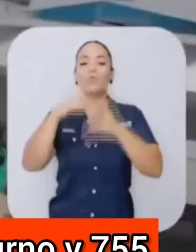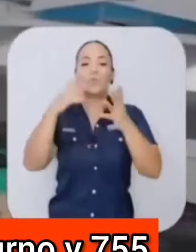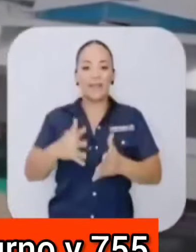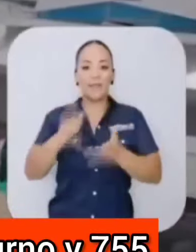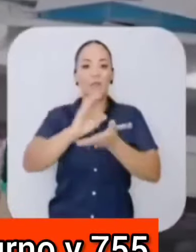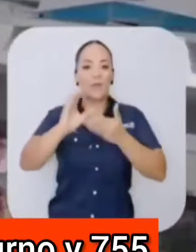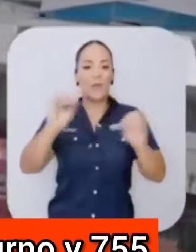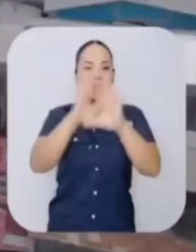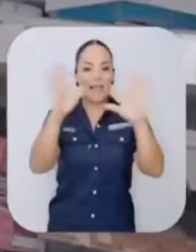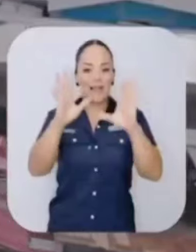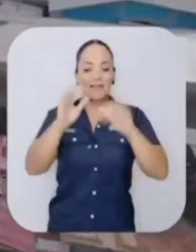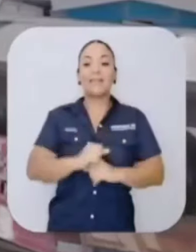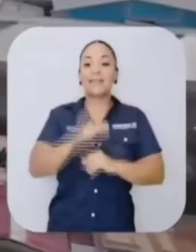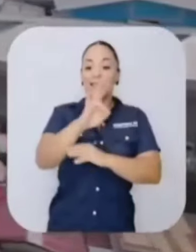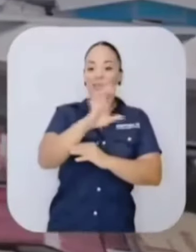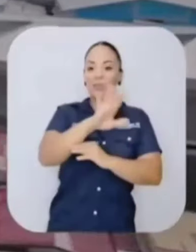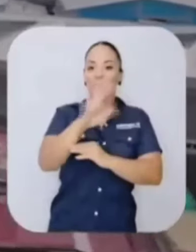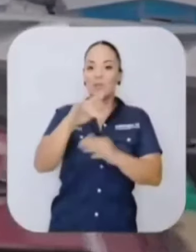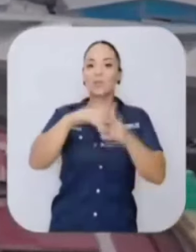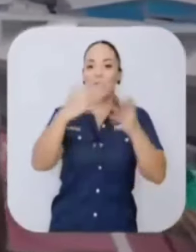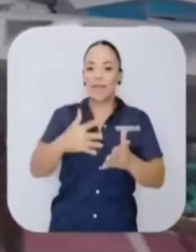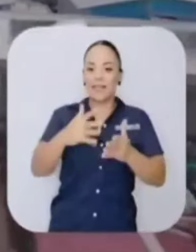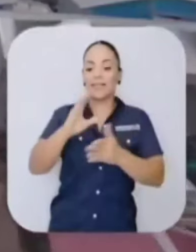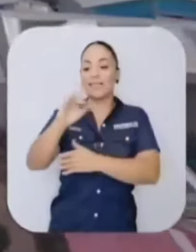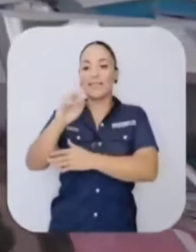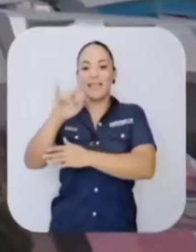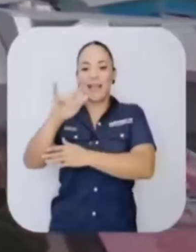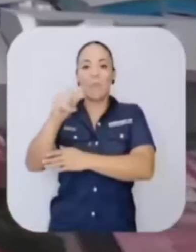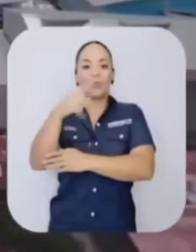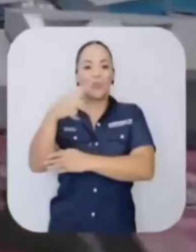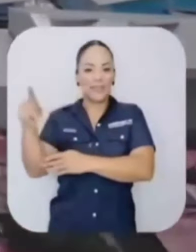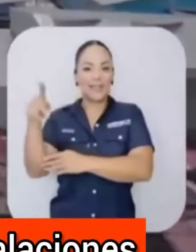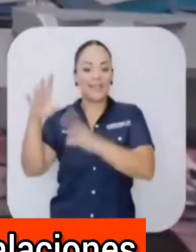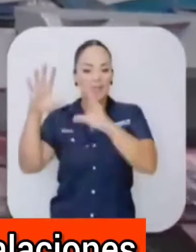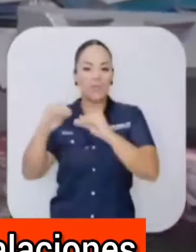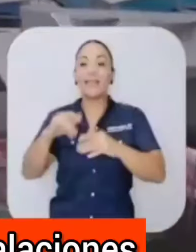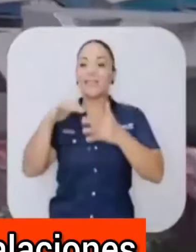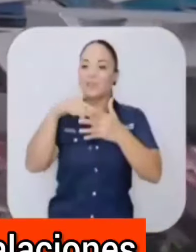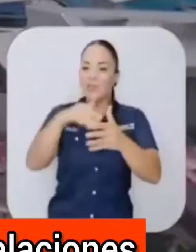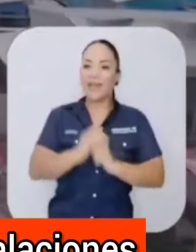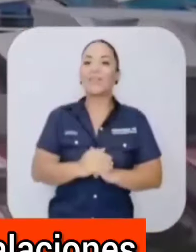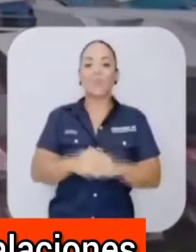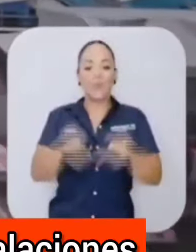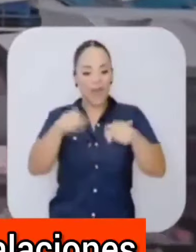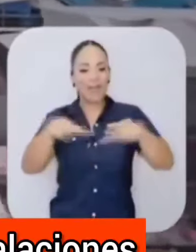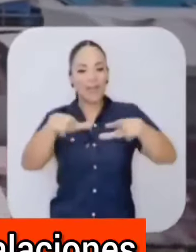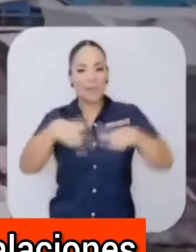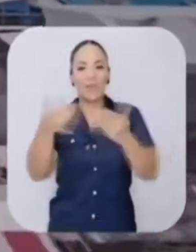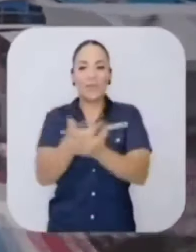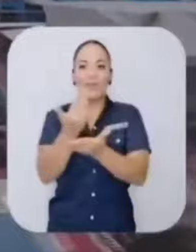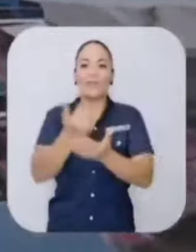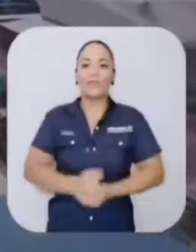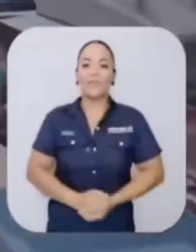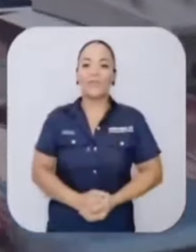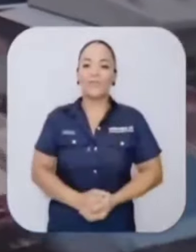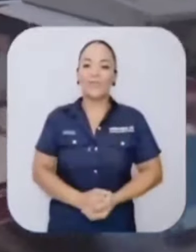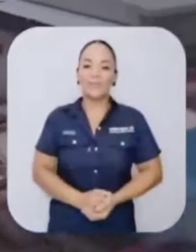Liceo Diurno y 755 del Sindea de Punta Arenas, que ya están estudiando en las nuevas instalaciones.